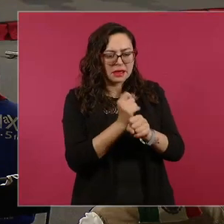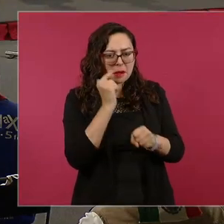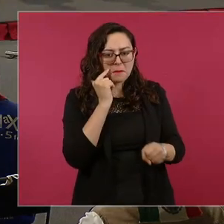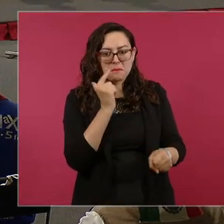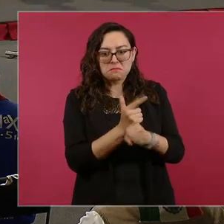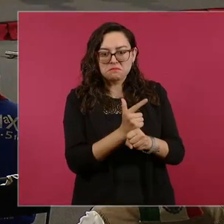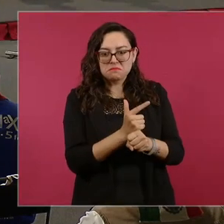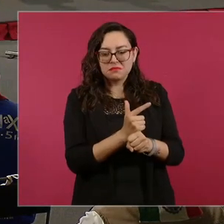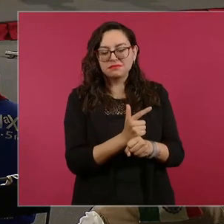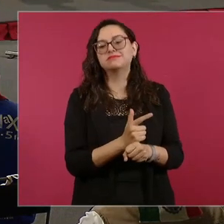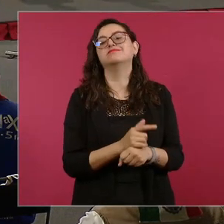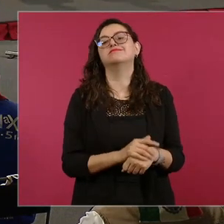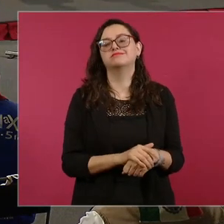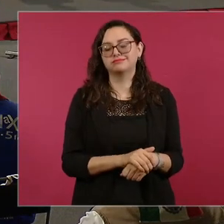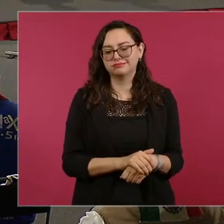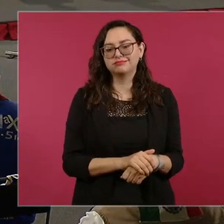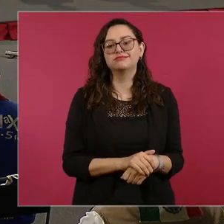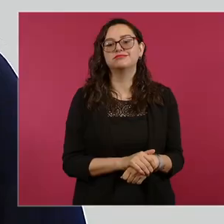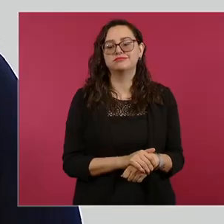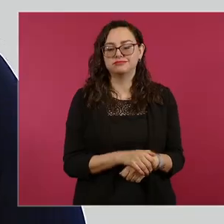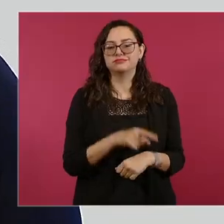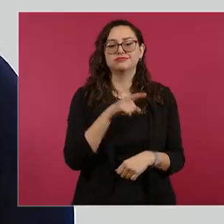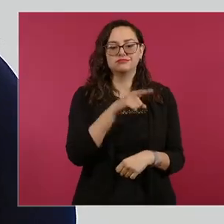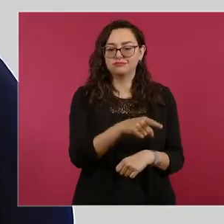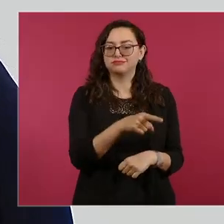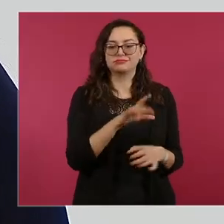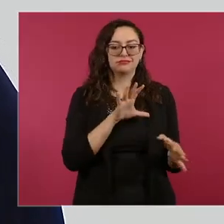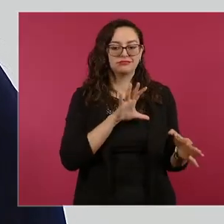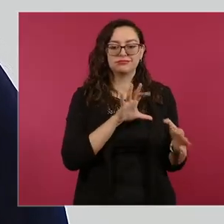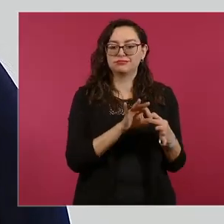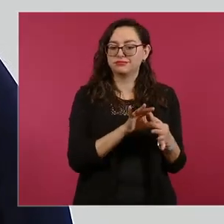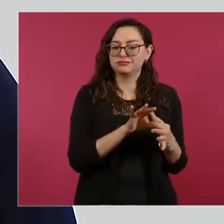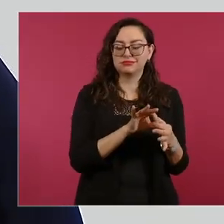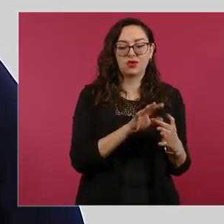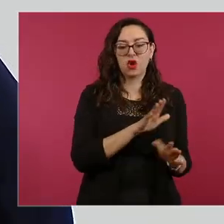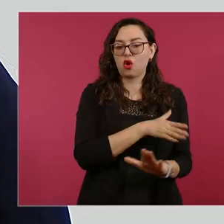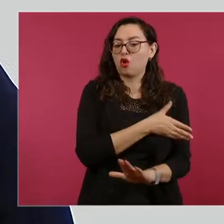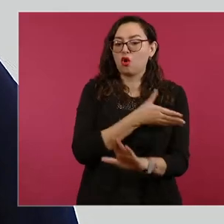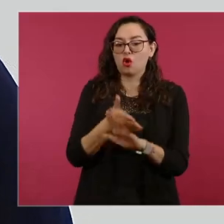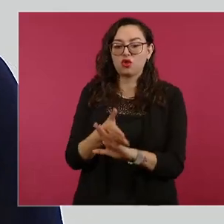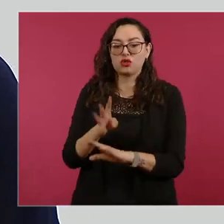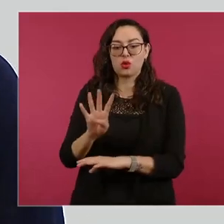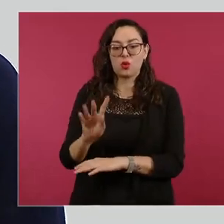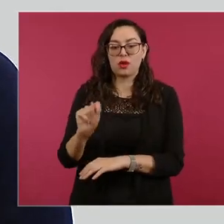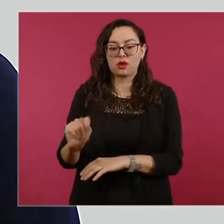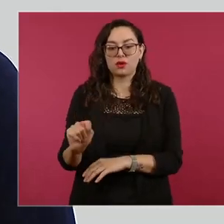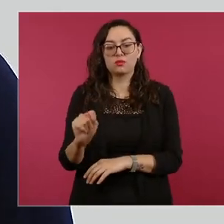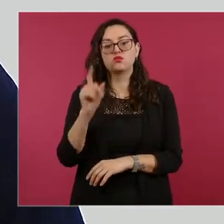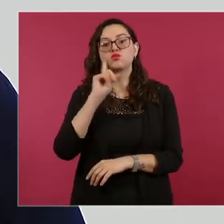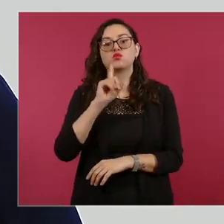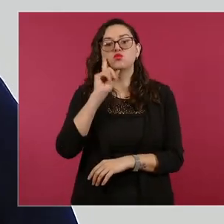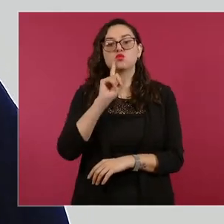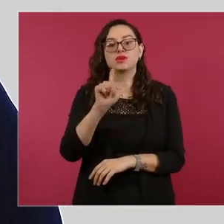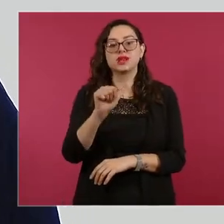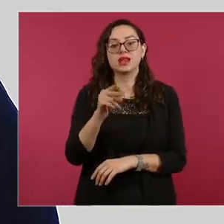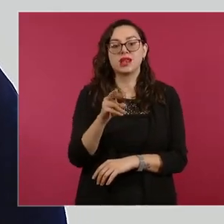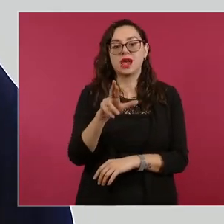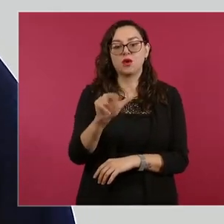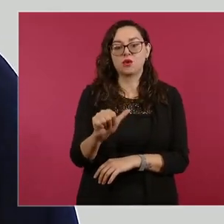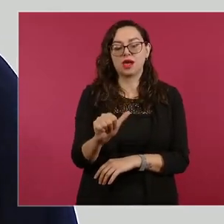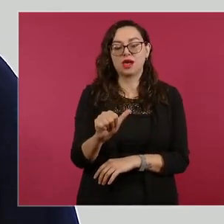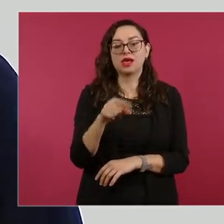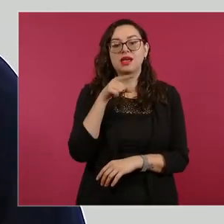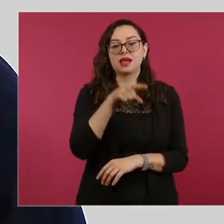claramente, su sesgo es anti 4T, su nombre es Laura Brujes y es